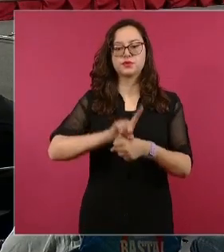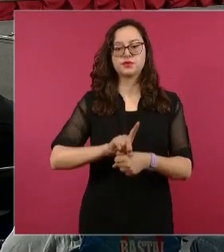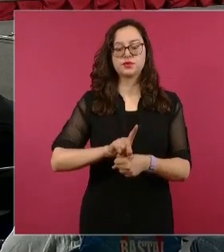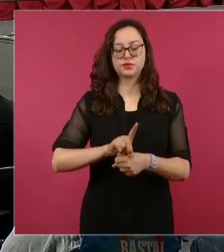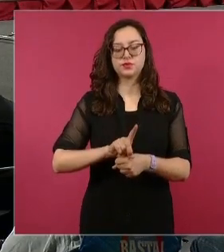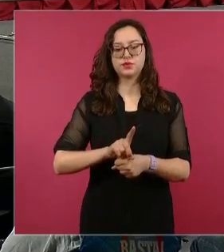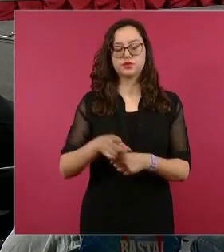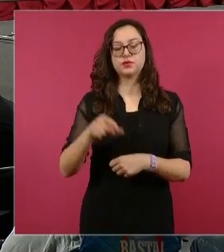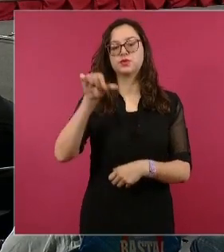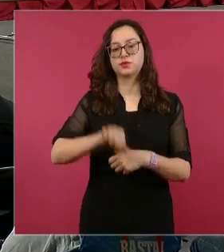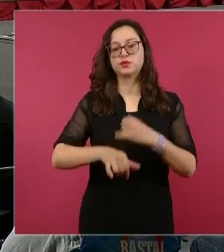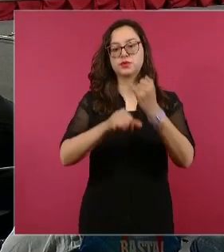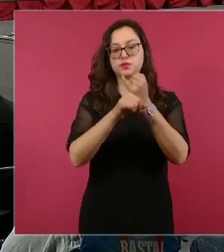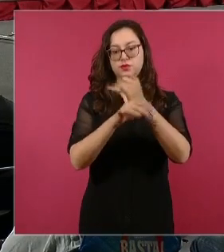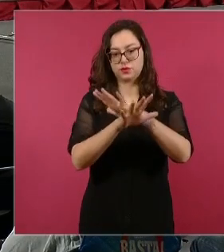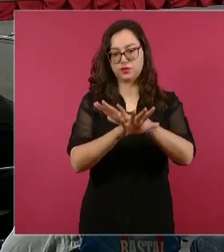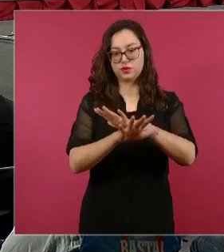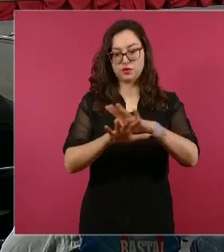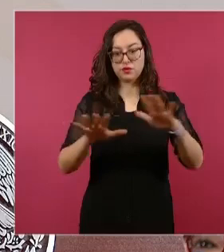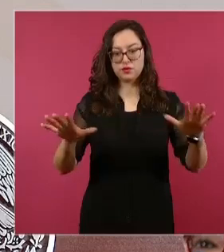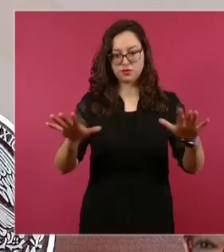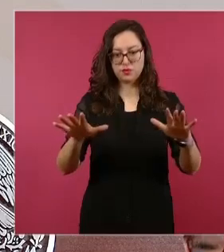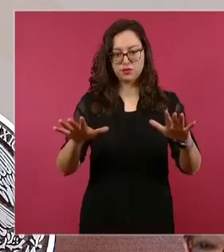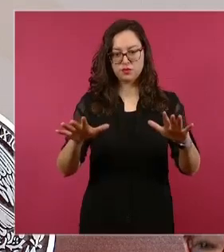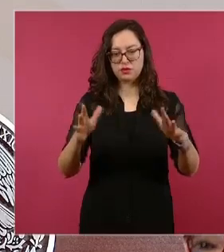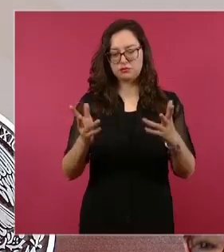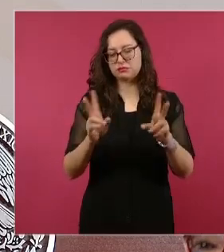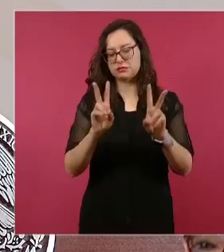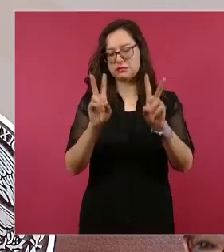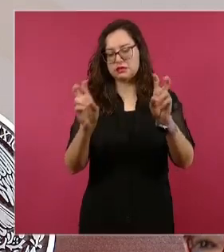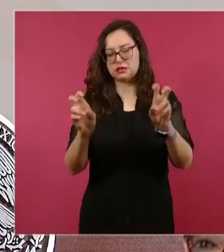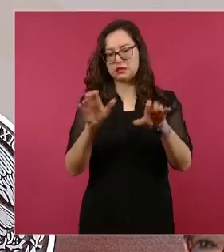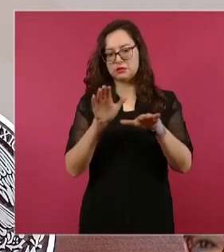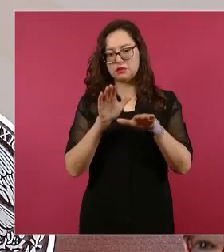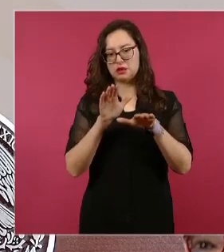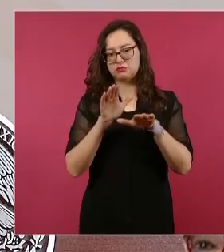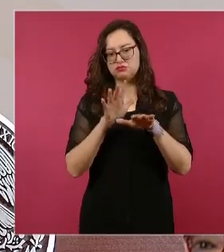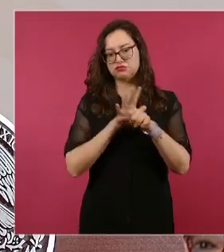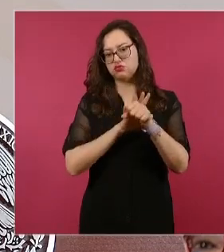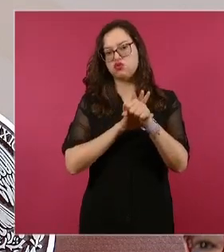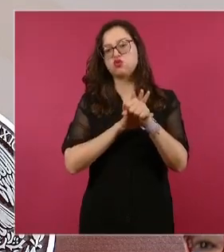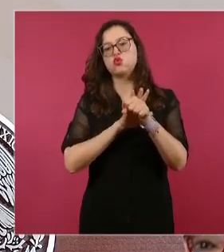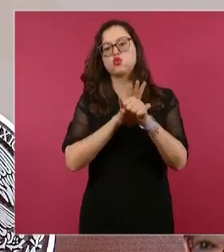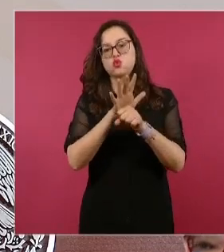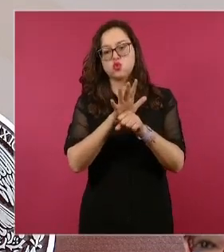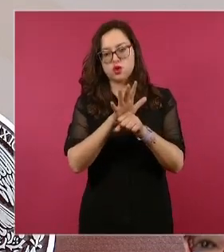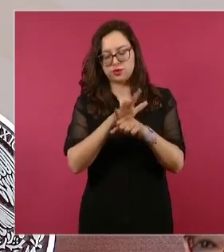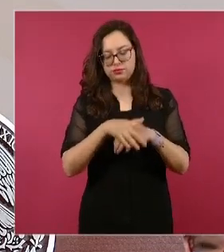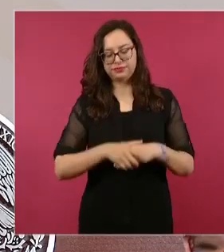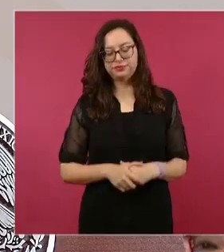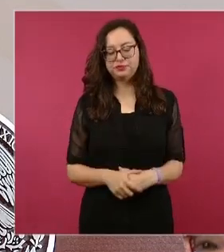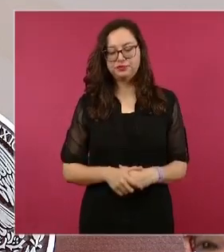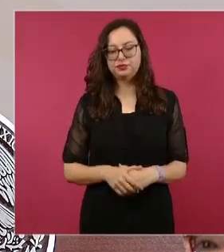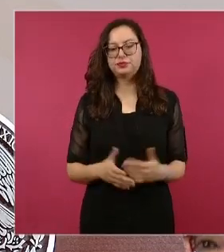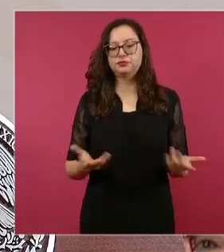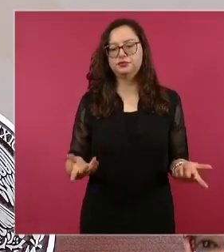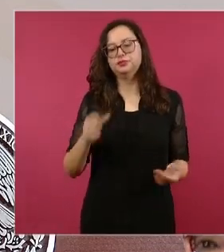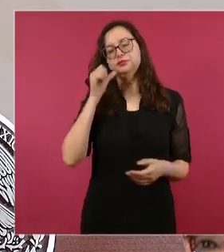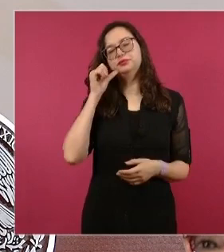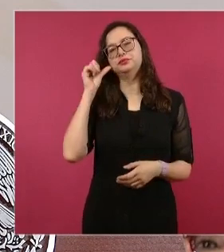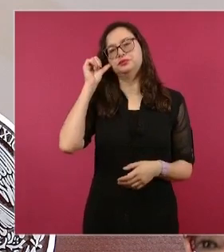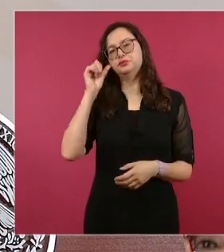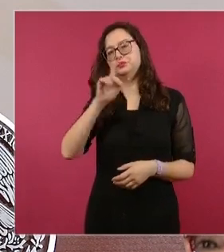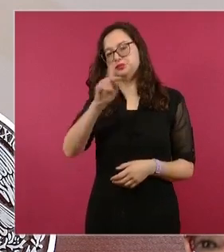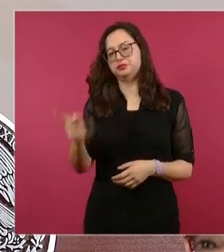Buenos días. Voy a informar sobre la pregunta que se hizo al señor presidente en relación con los viáticos al personal que está dando